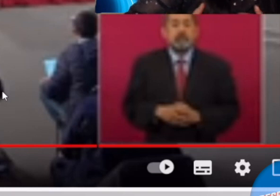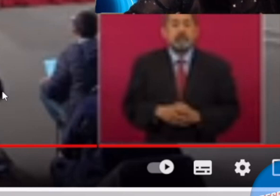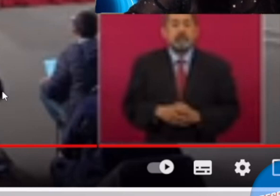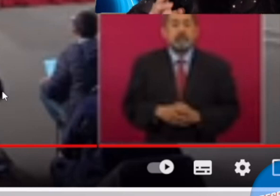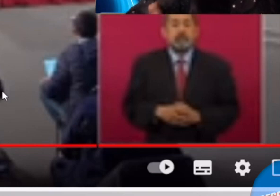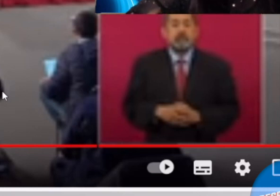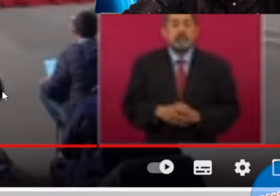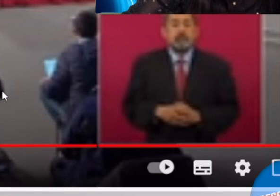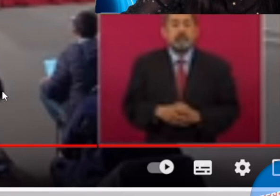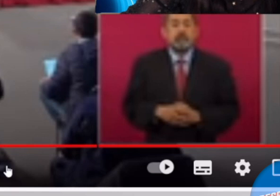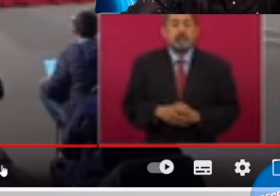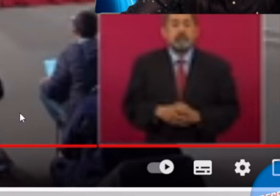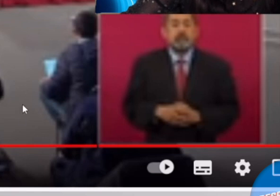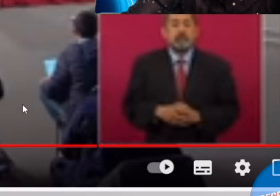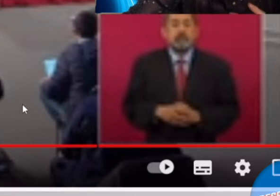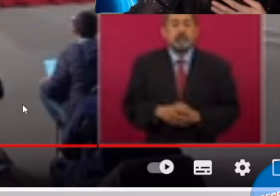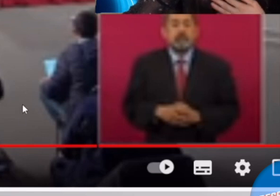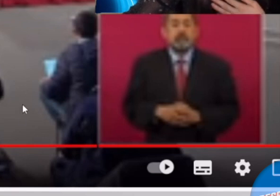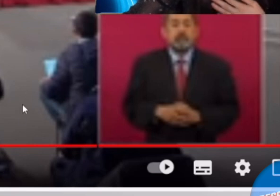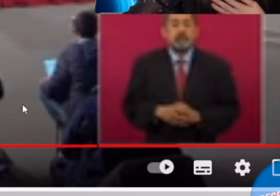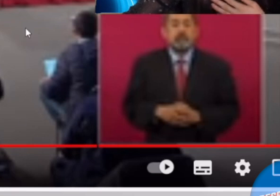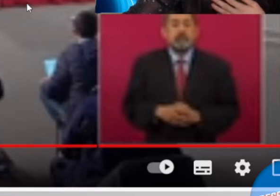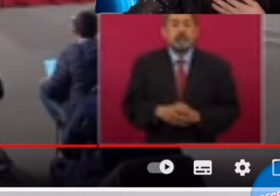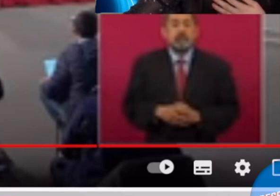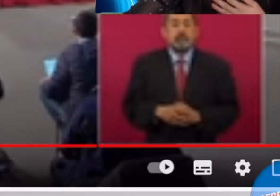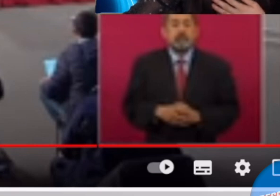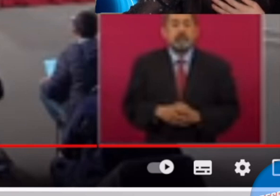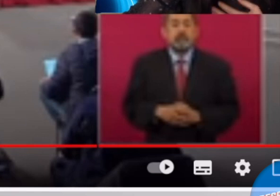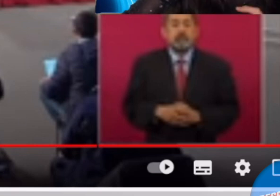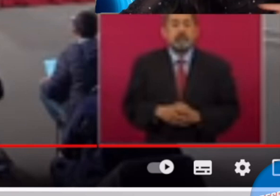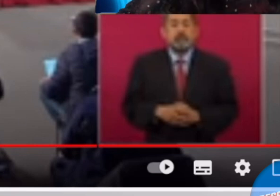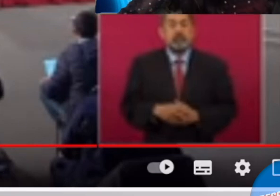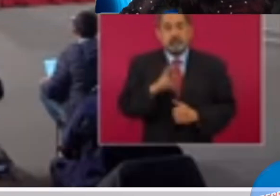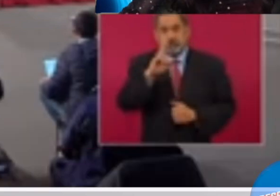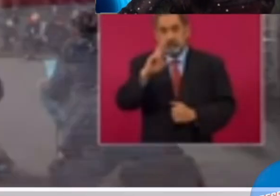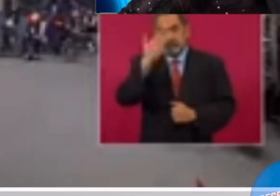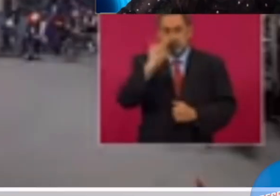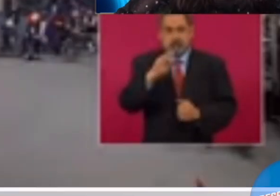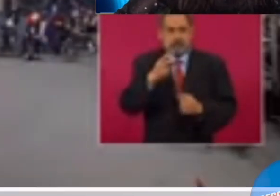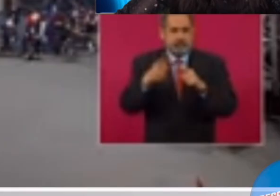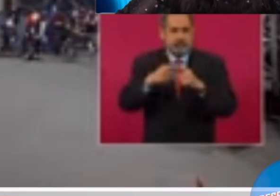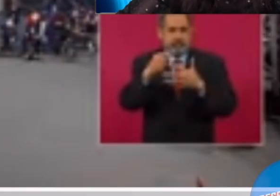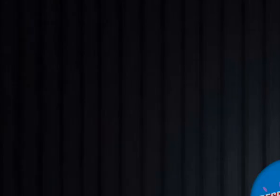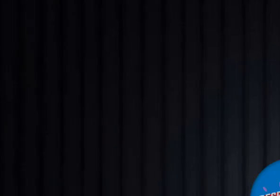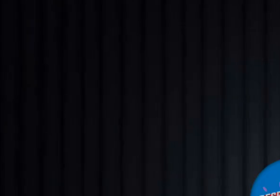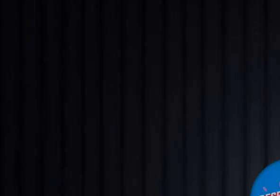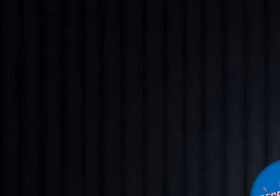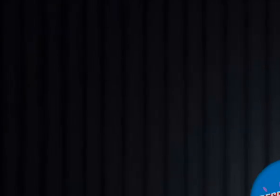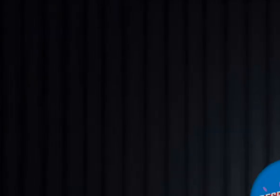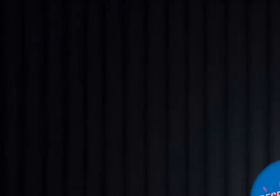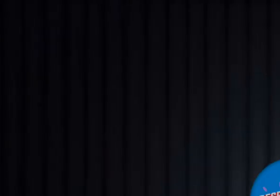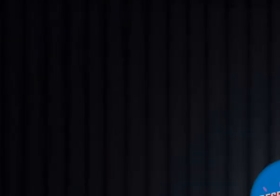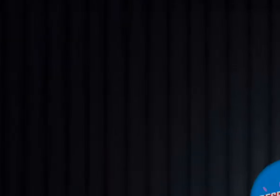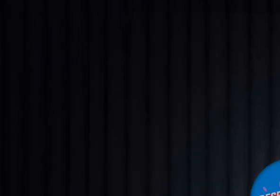iban a remover. Vamos a escuchar la respuesta, que a mi parecer es pasar la bolita. Las cosas. La primera es,